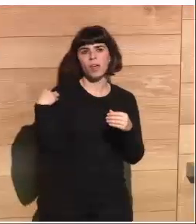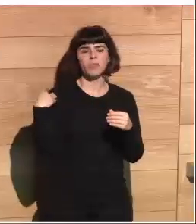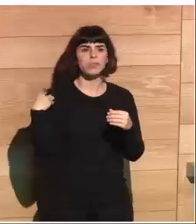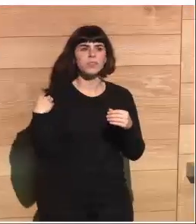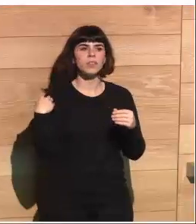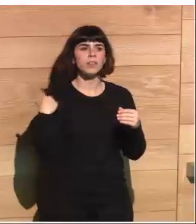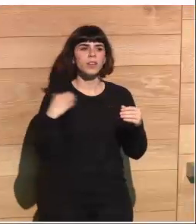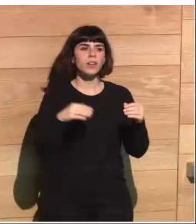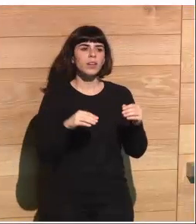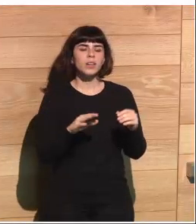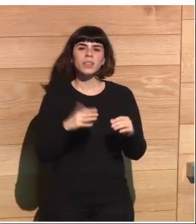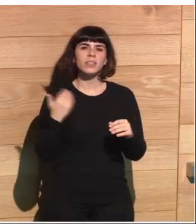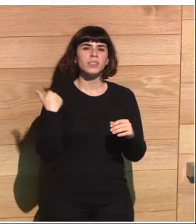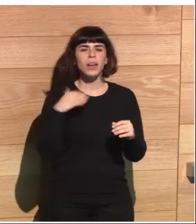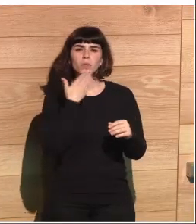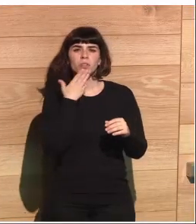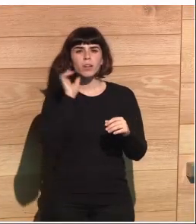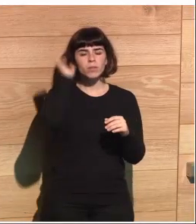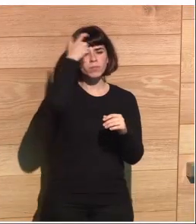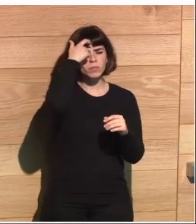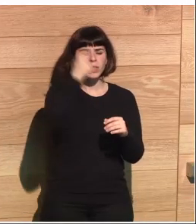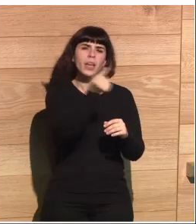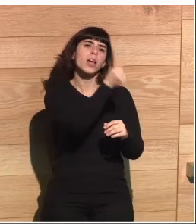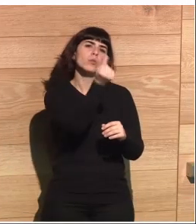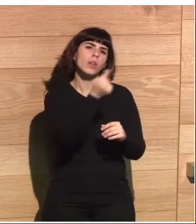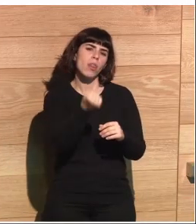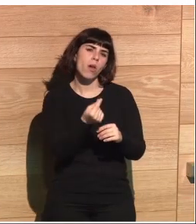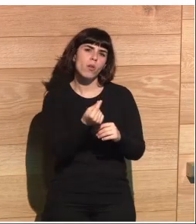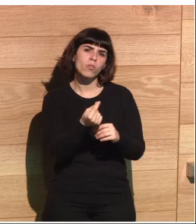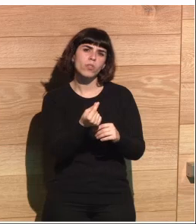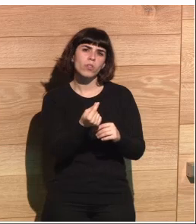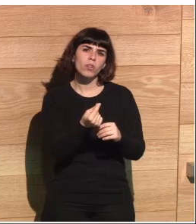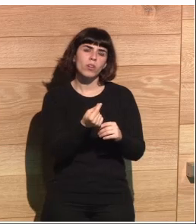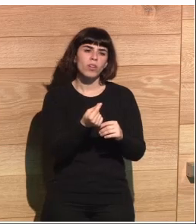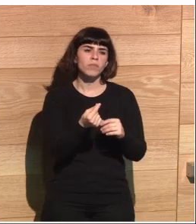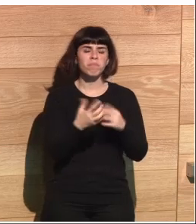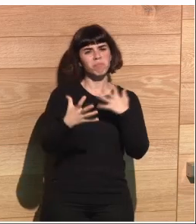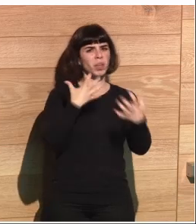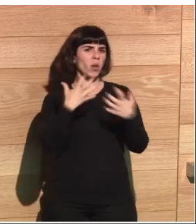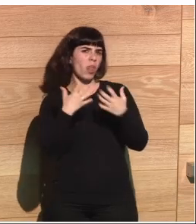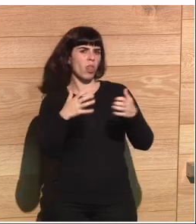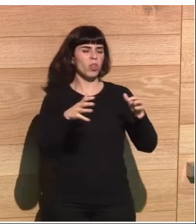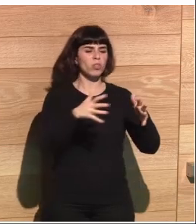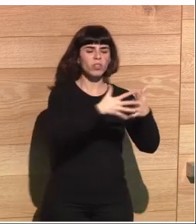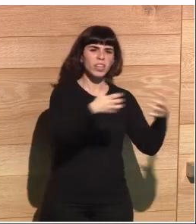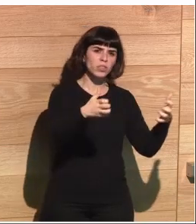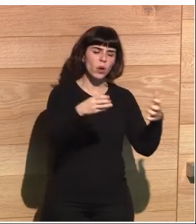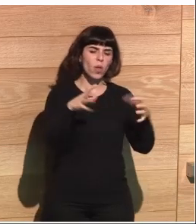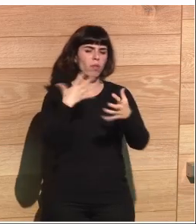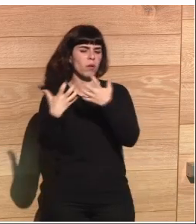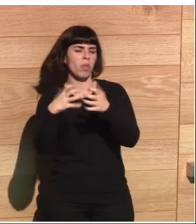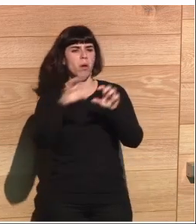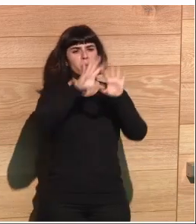superado el concepto de la ilustración como simple decoración del texto, sino que hoy en día las